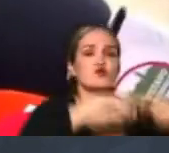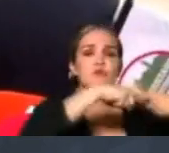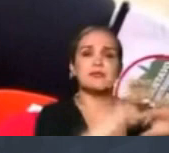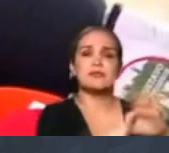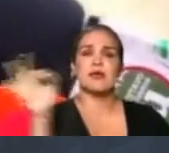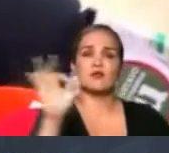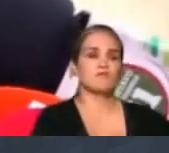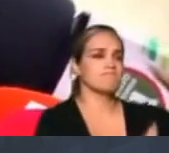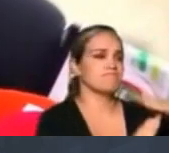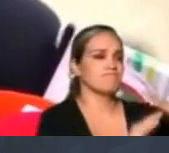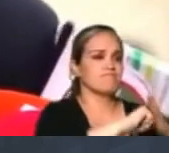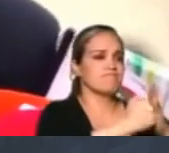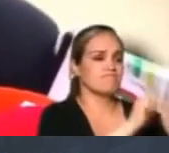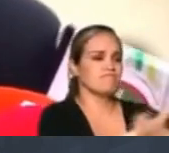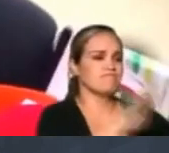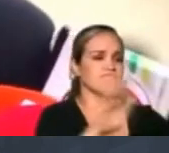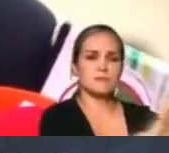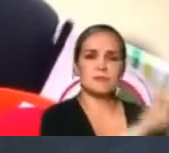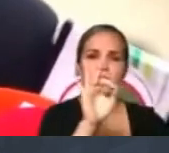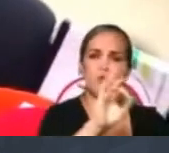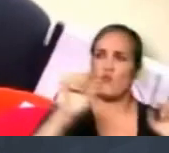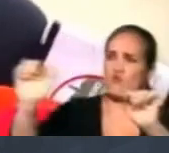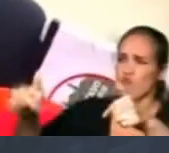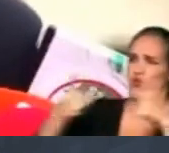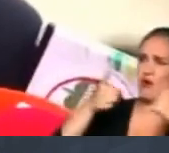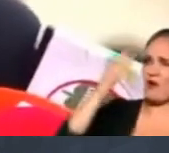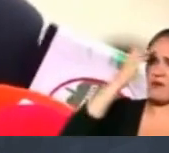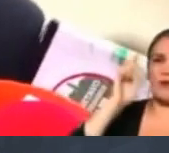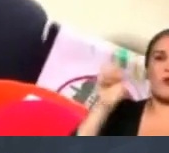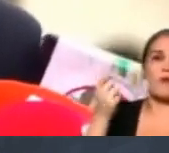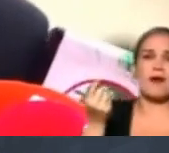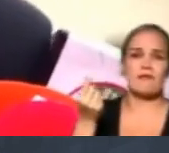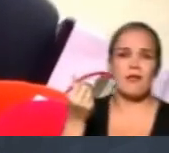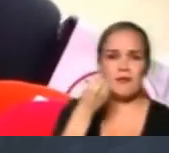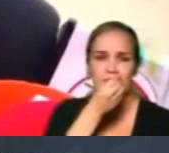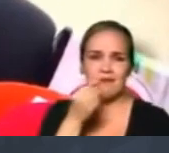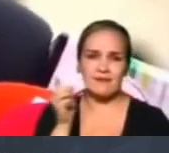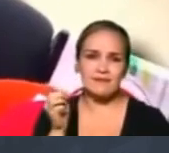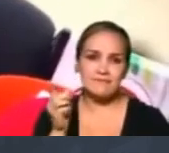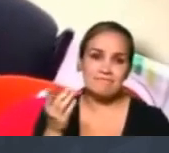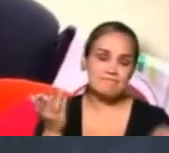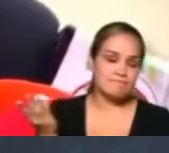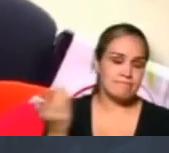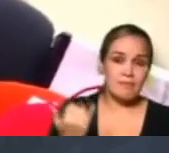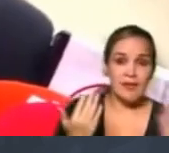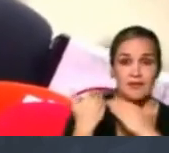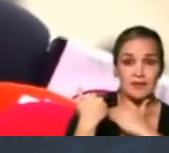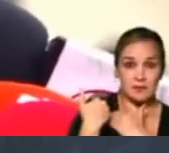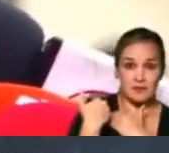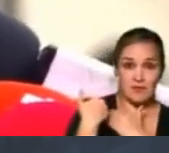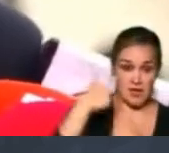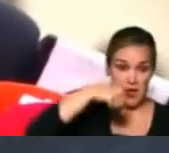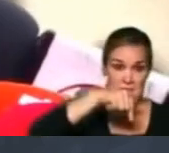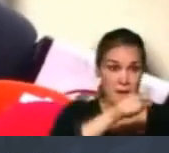Es una burla colombiana, y es una burla por dinero. Y entonces la responsabilidad no es exclusiva